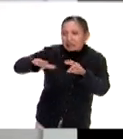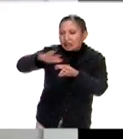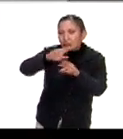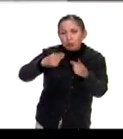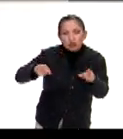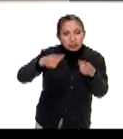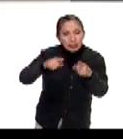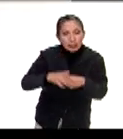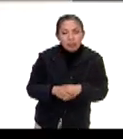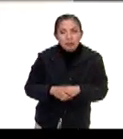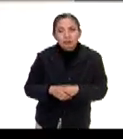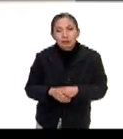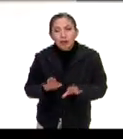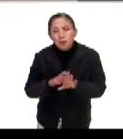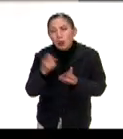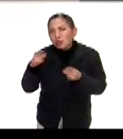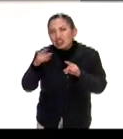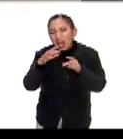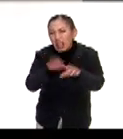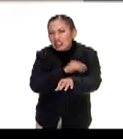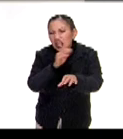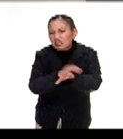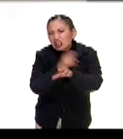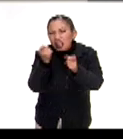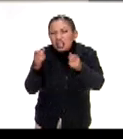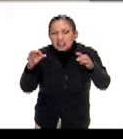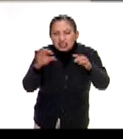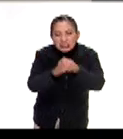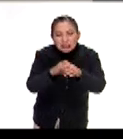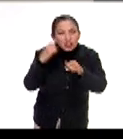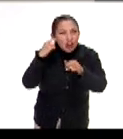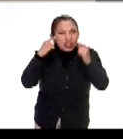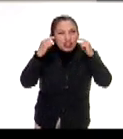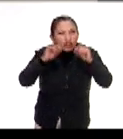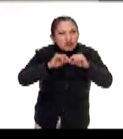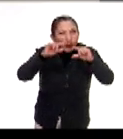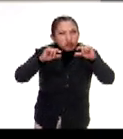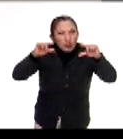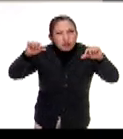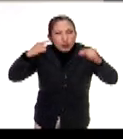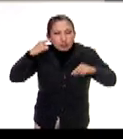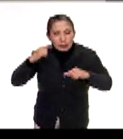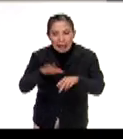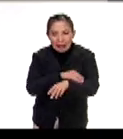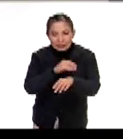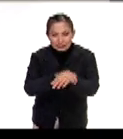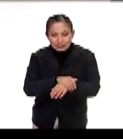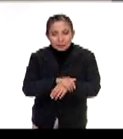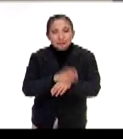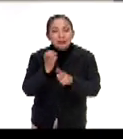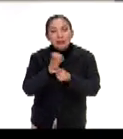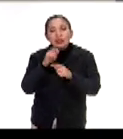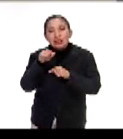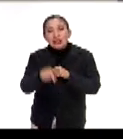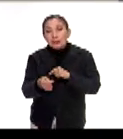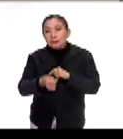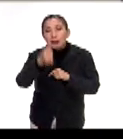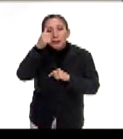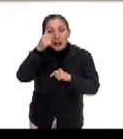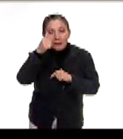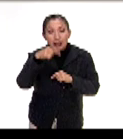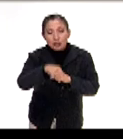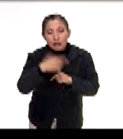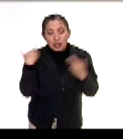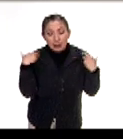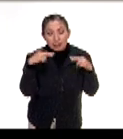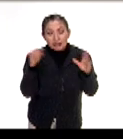música, como a la música electrónica, o sea, relacionada con los sonidos electrónicos. Entonces, ahí es la primera vez donde